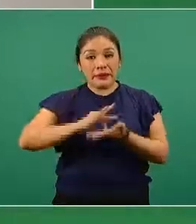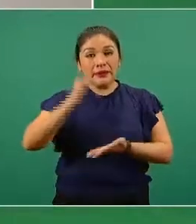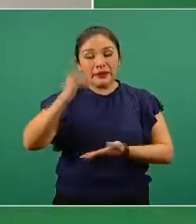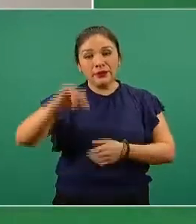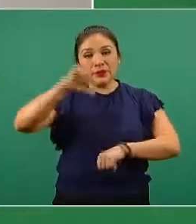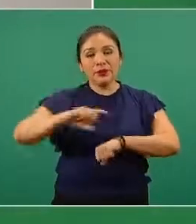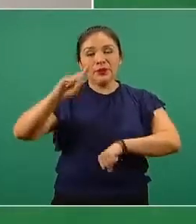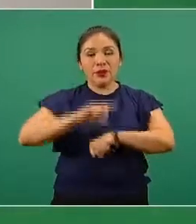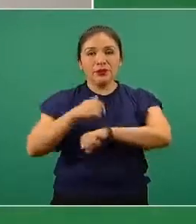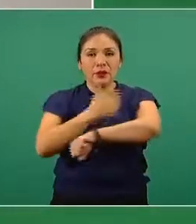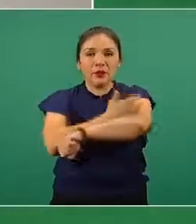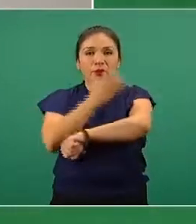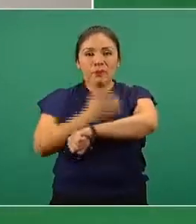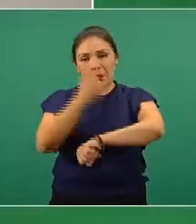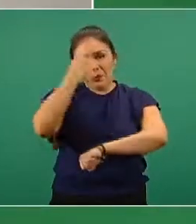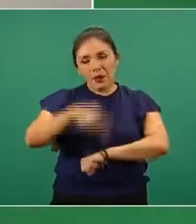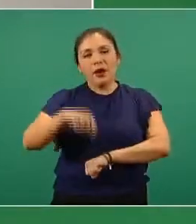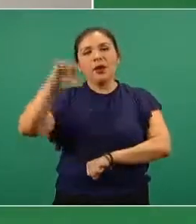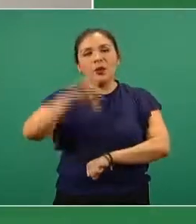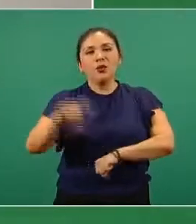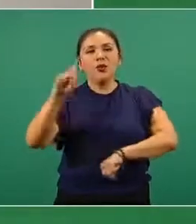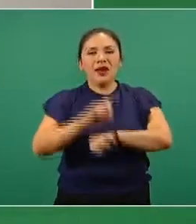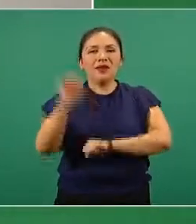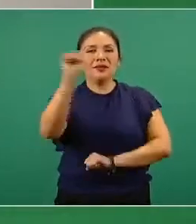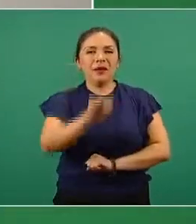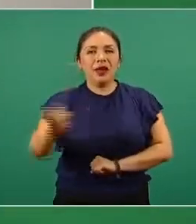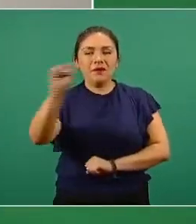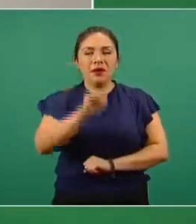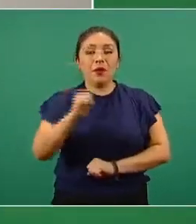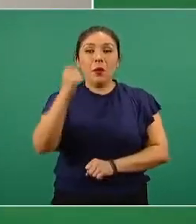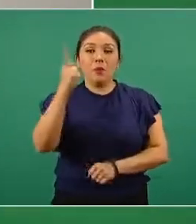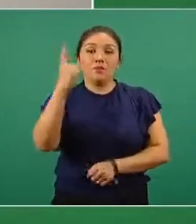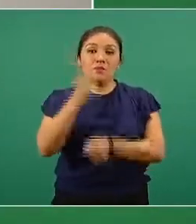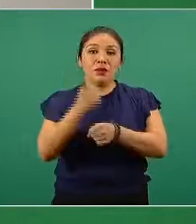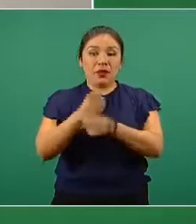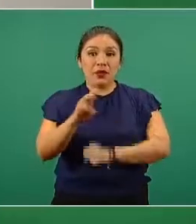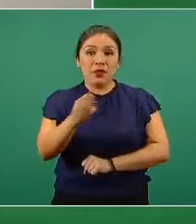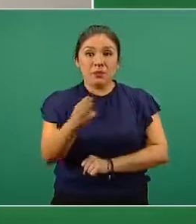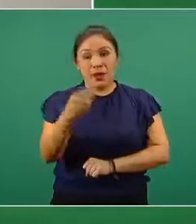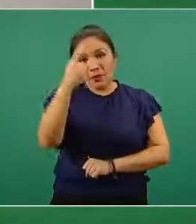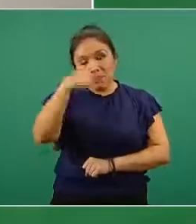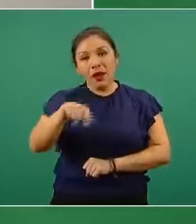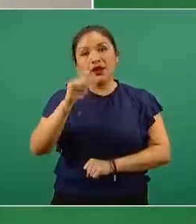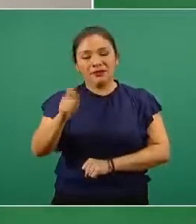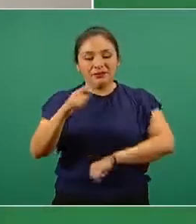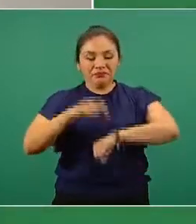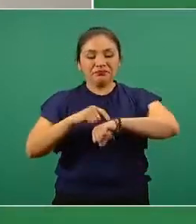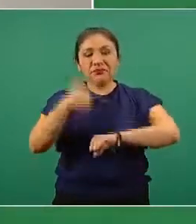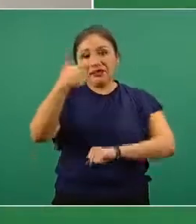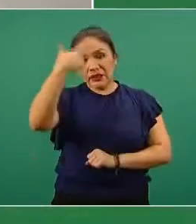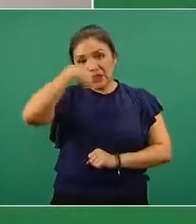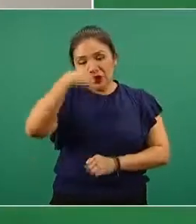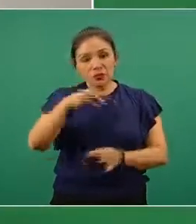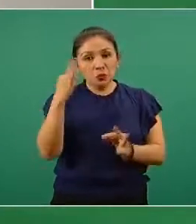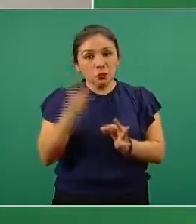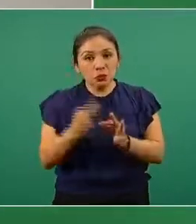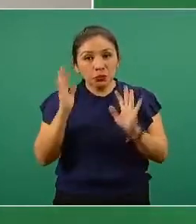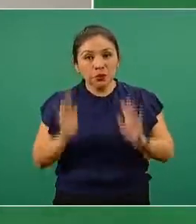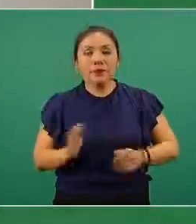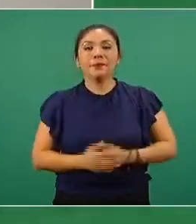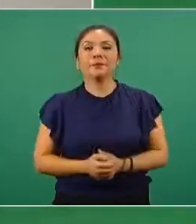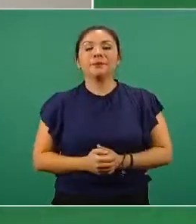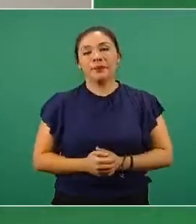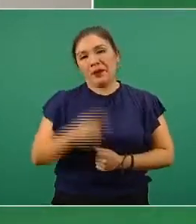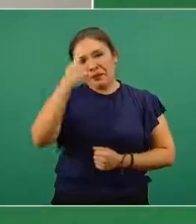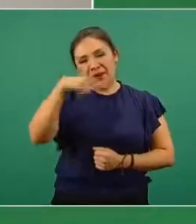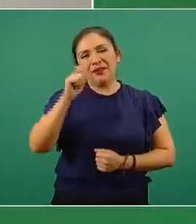Muchísimas gracias por acompañarnos en este sábado primero de mayo a las 19 horas en punto